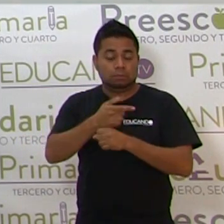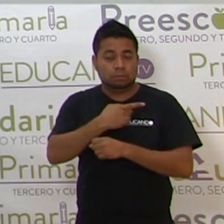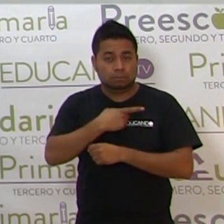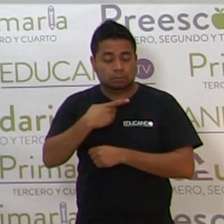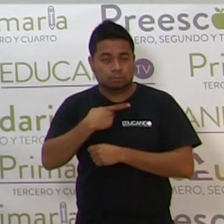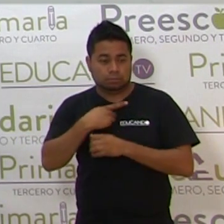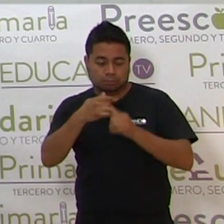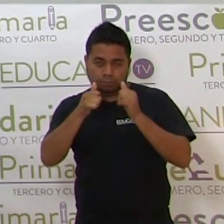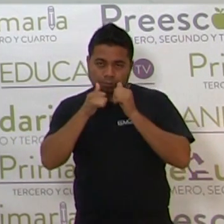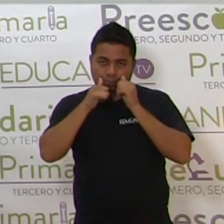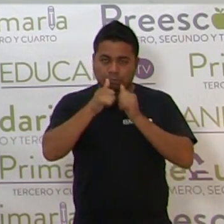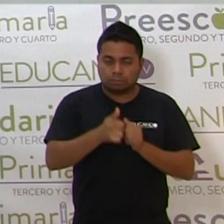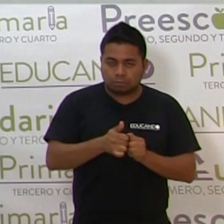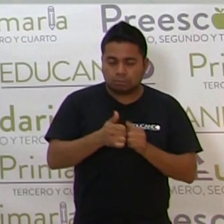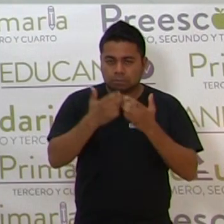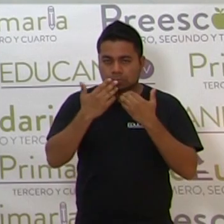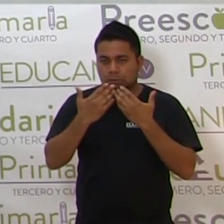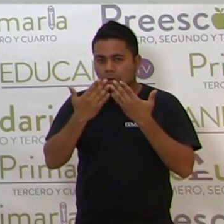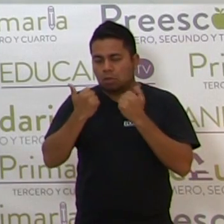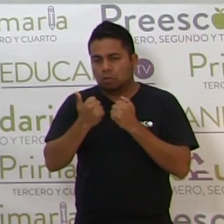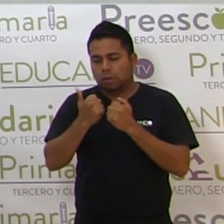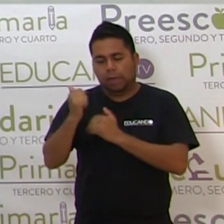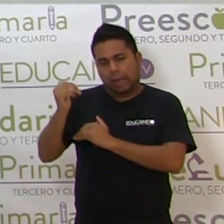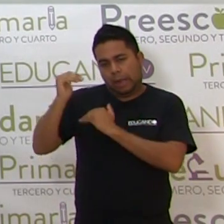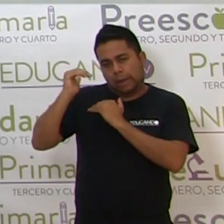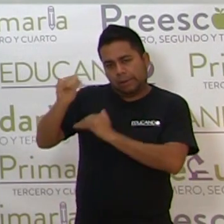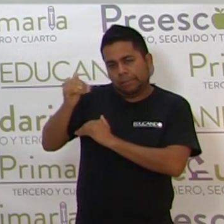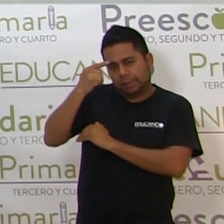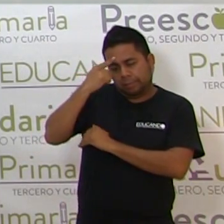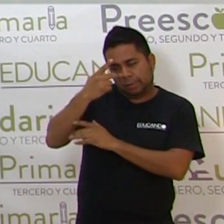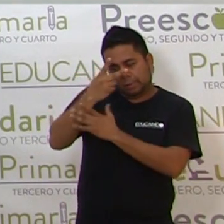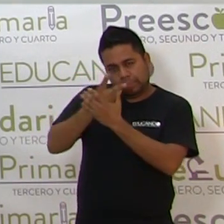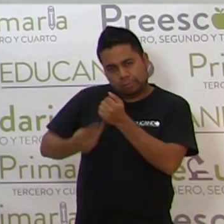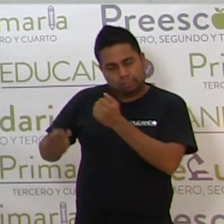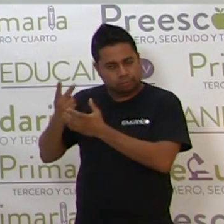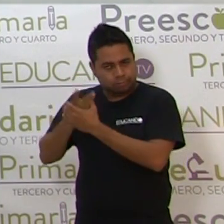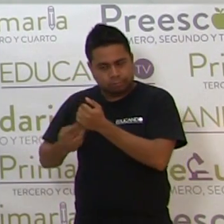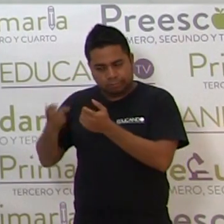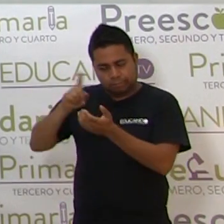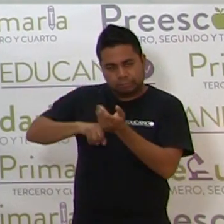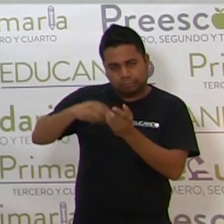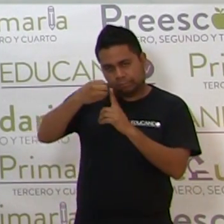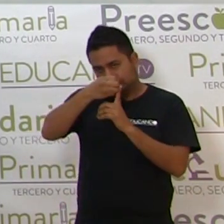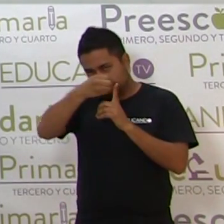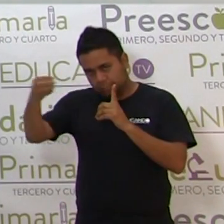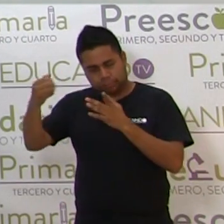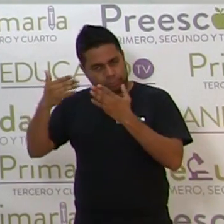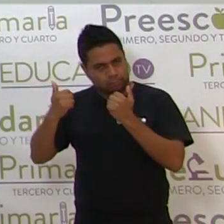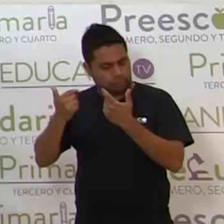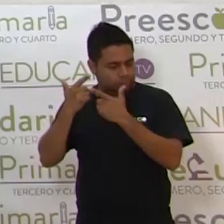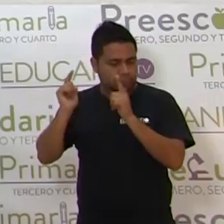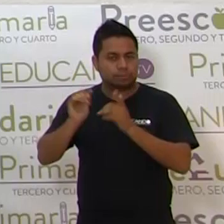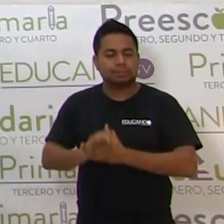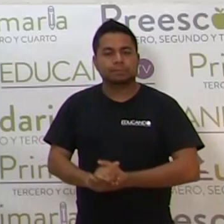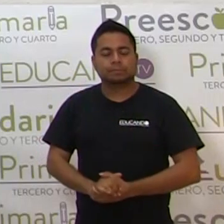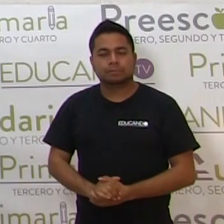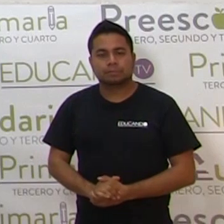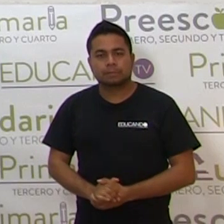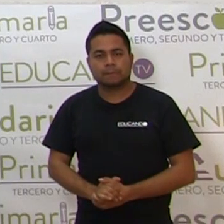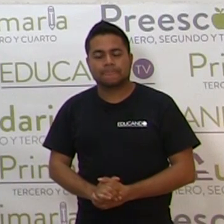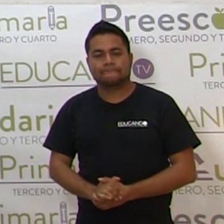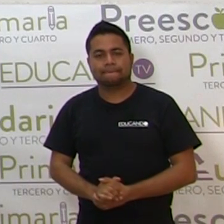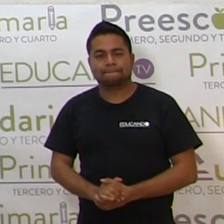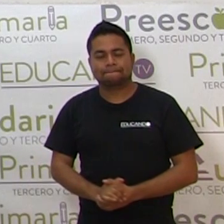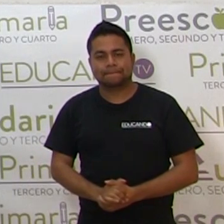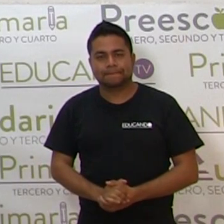cuenta y tomar en cuenta de que no hay número específico de versos, de diptongos en cada verso.